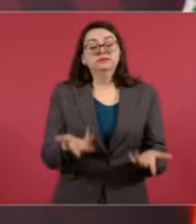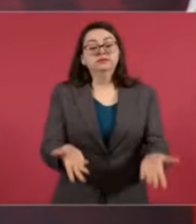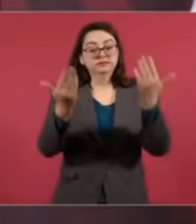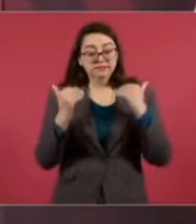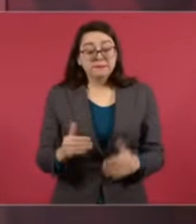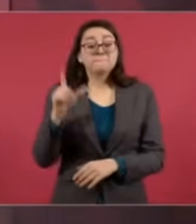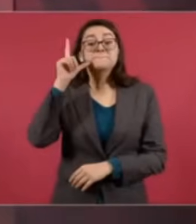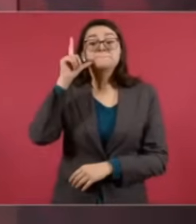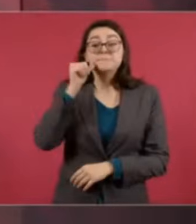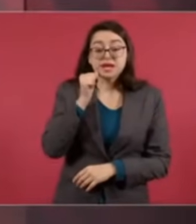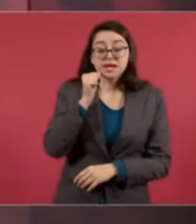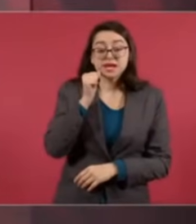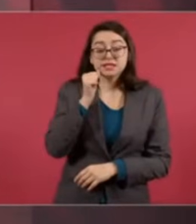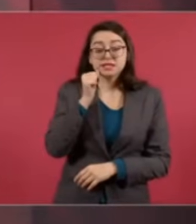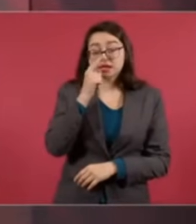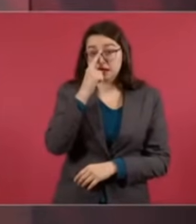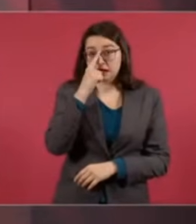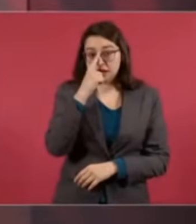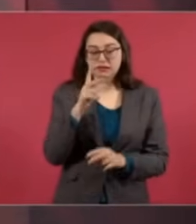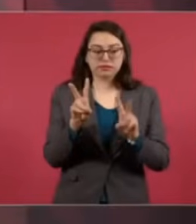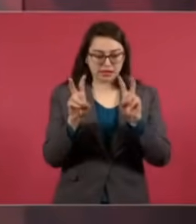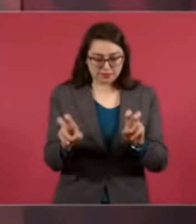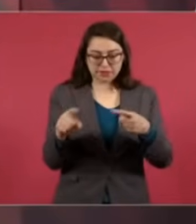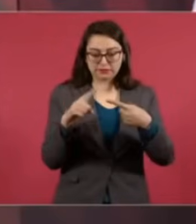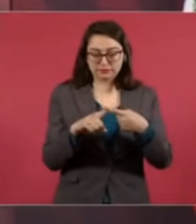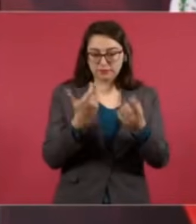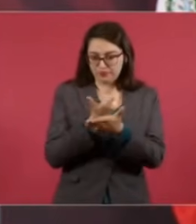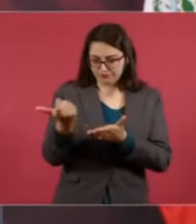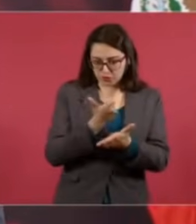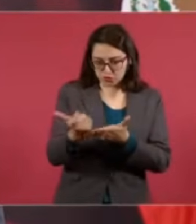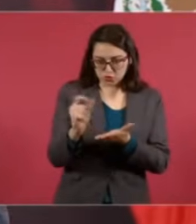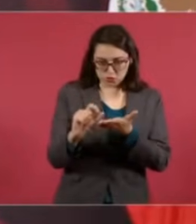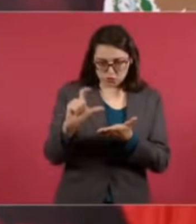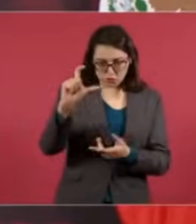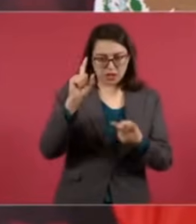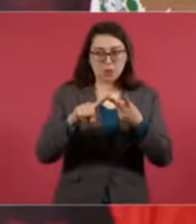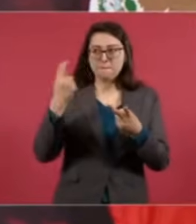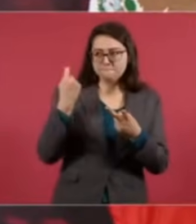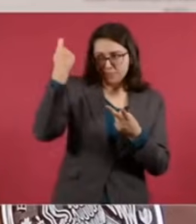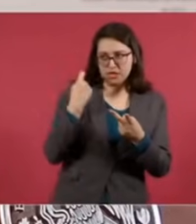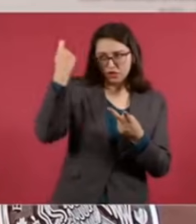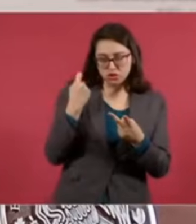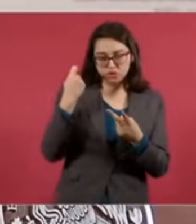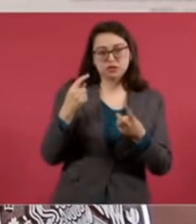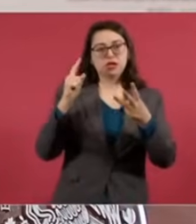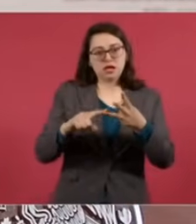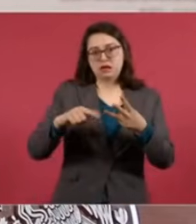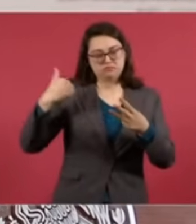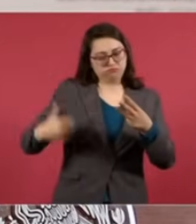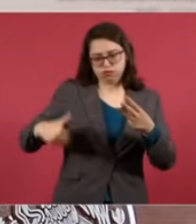tratar lo de el incremento al salario, lo de las pensiones, y así, una a una,